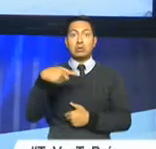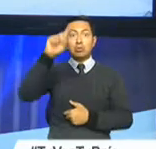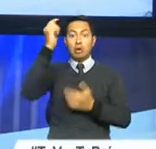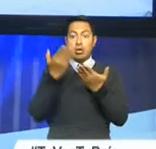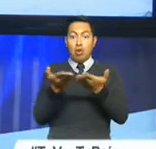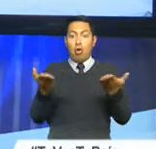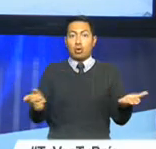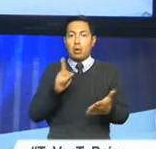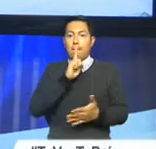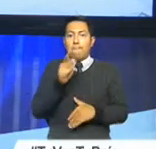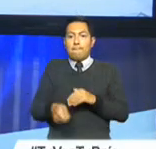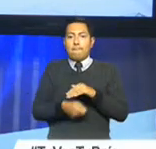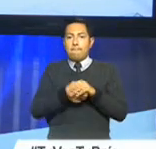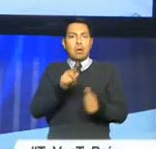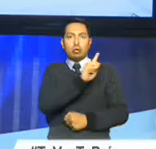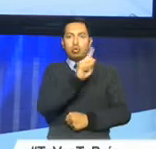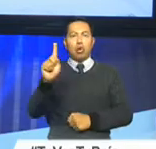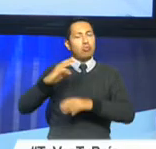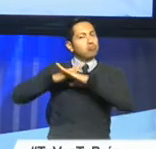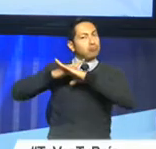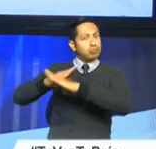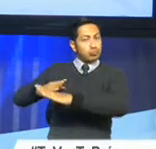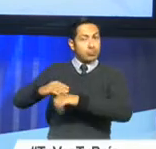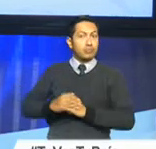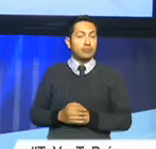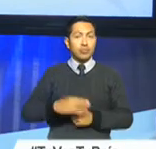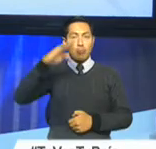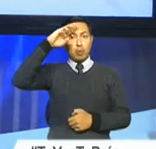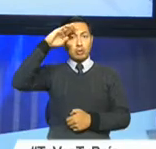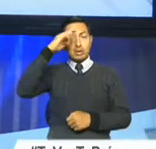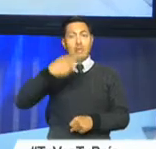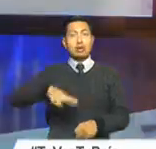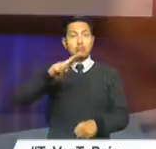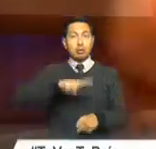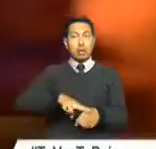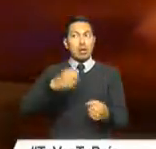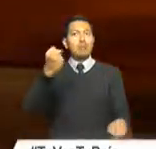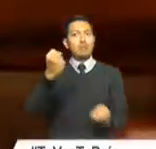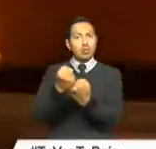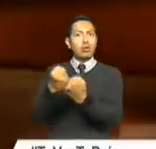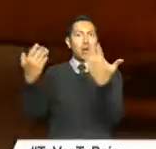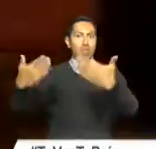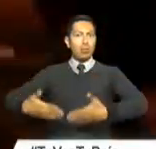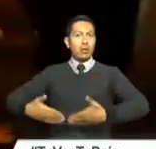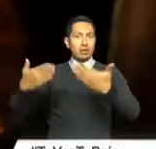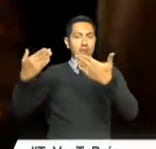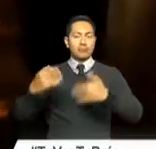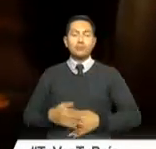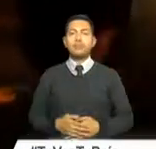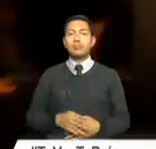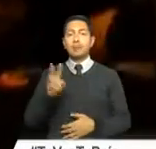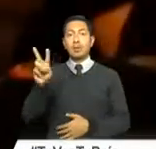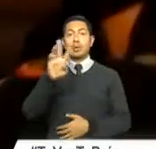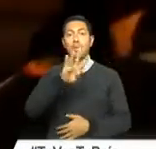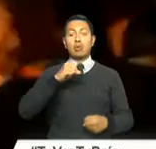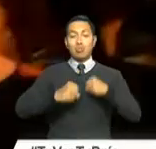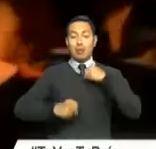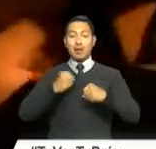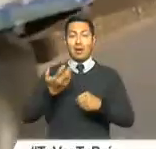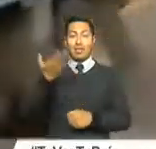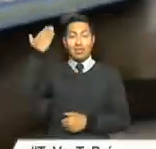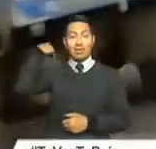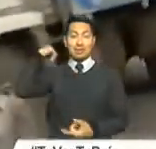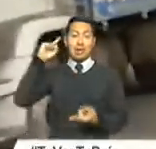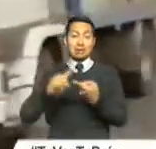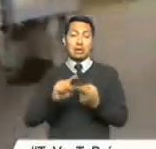país. Estos operativos cuentan con el apoyo de la Policía Nacional. Desde el 24 de mayo pasado hasta el 15 de